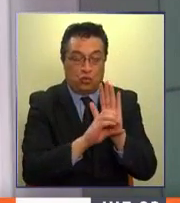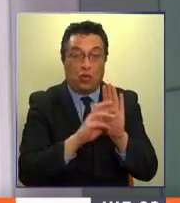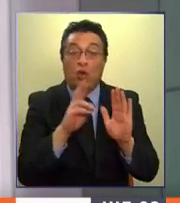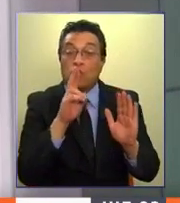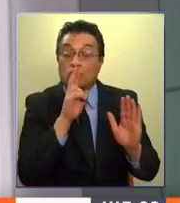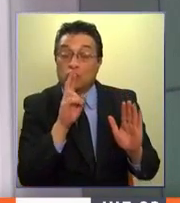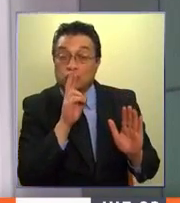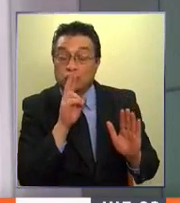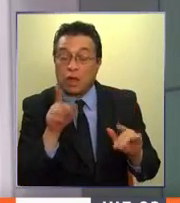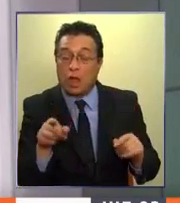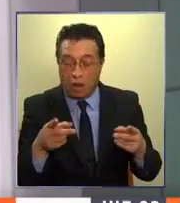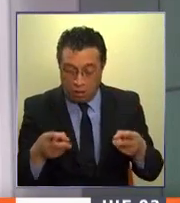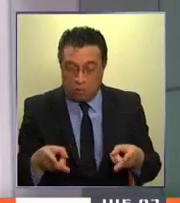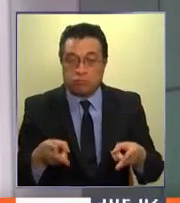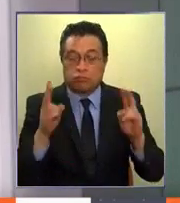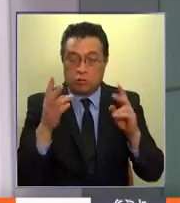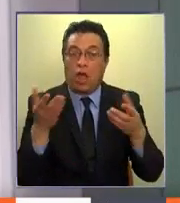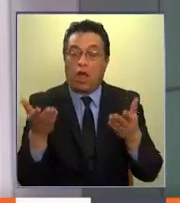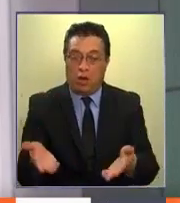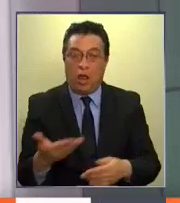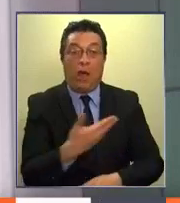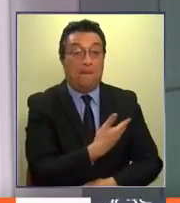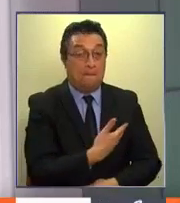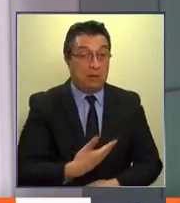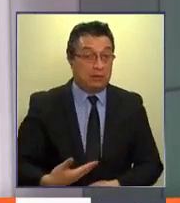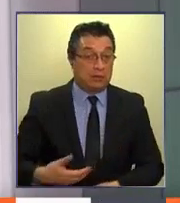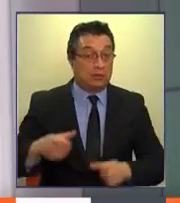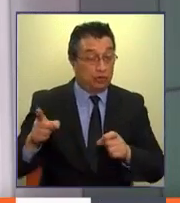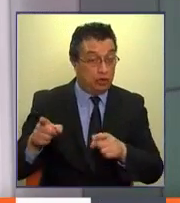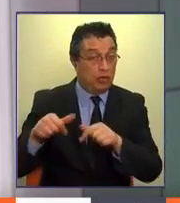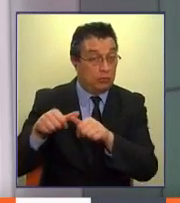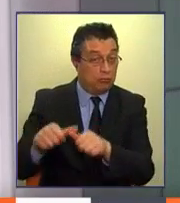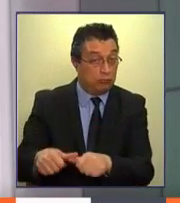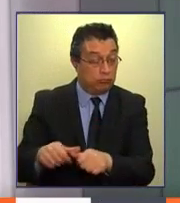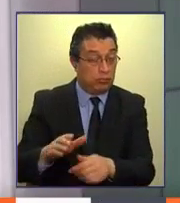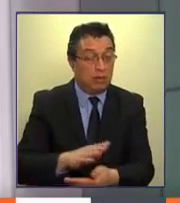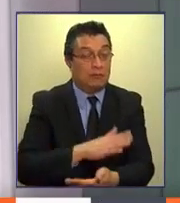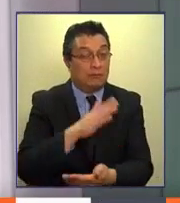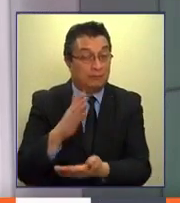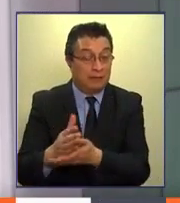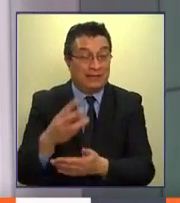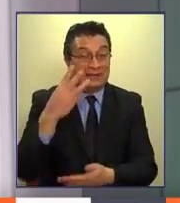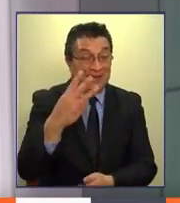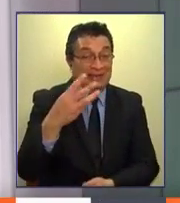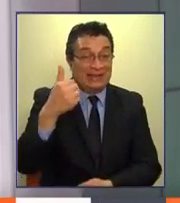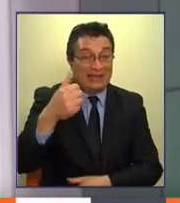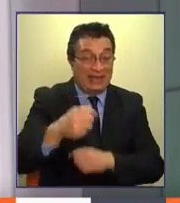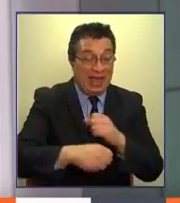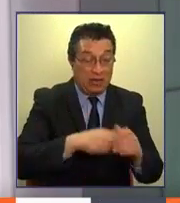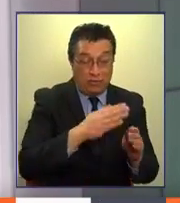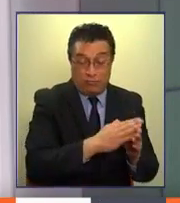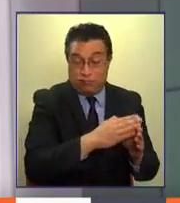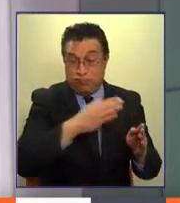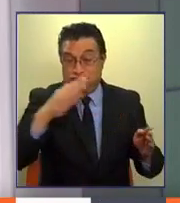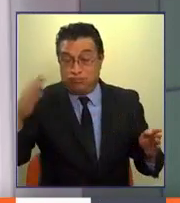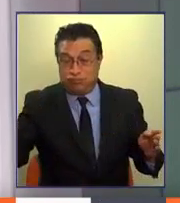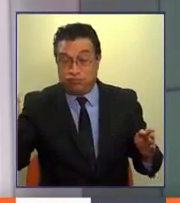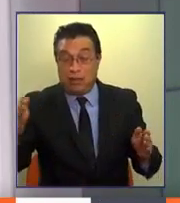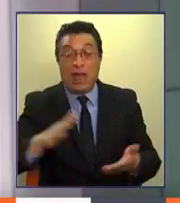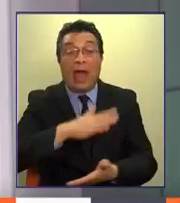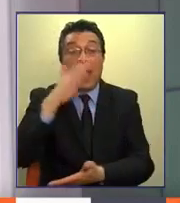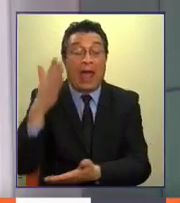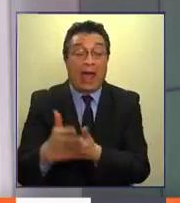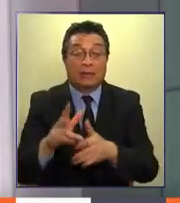abre la posibilidad del que el presidente Vladimir Putin gobierne 36 años seguidos, es decir,